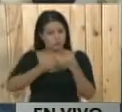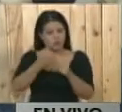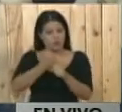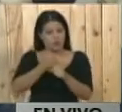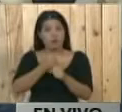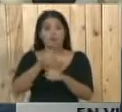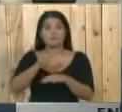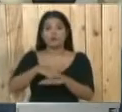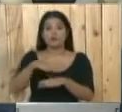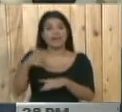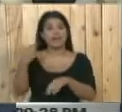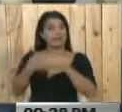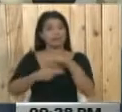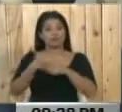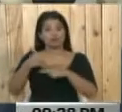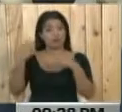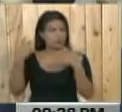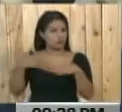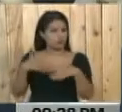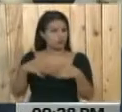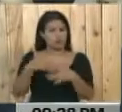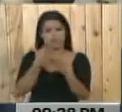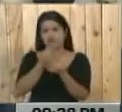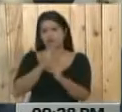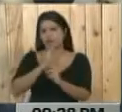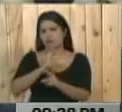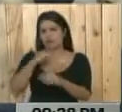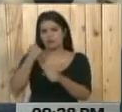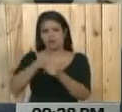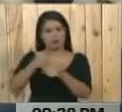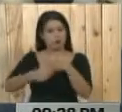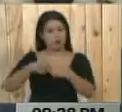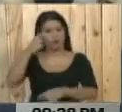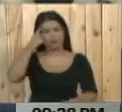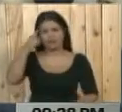revolución hace, mira, no sé cuántas cosas hacemos todos los días,